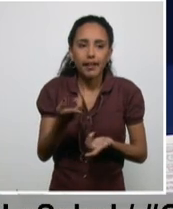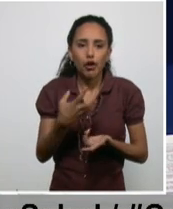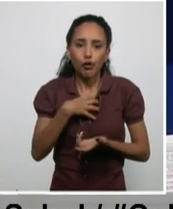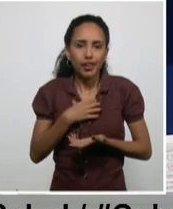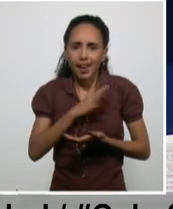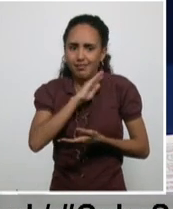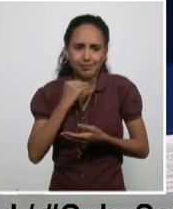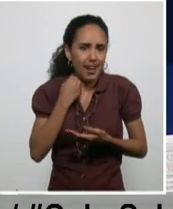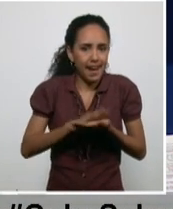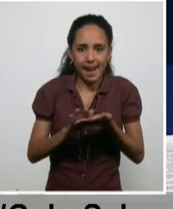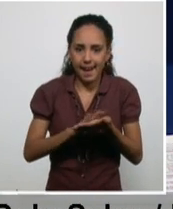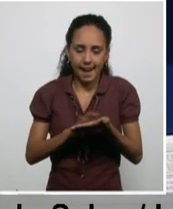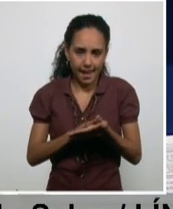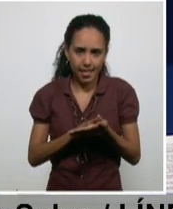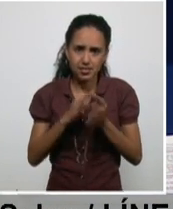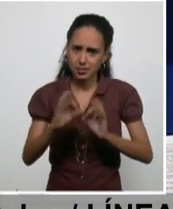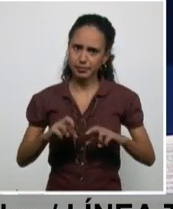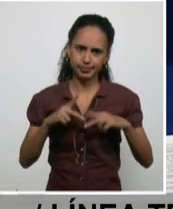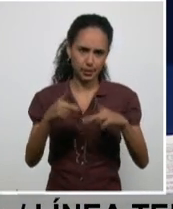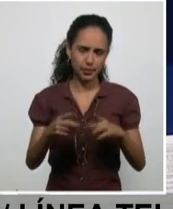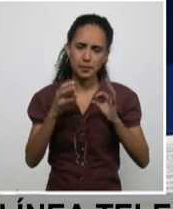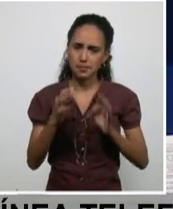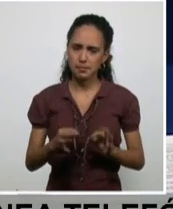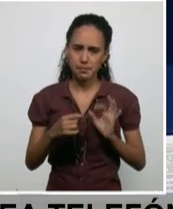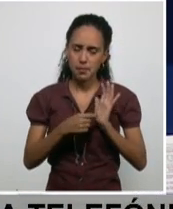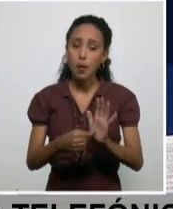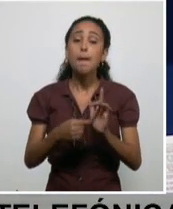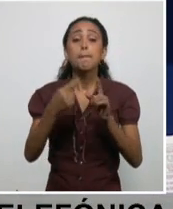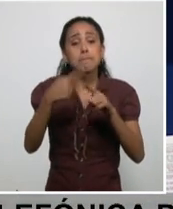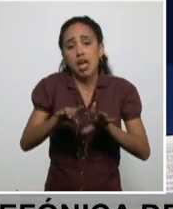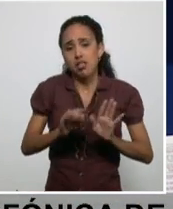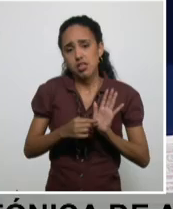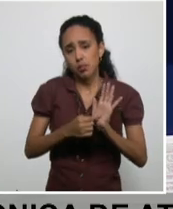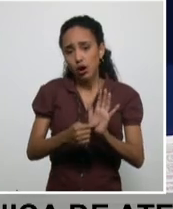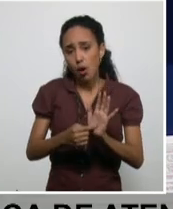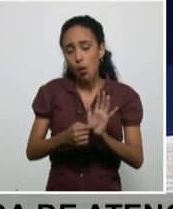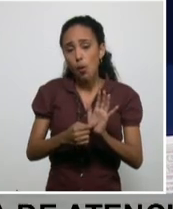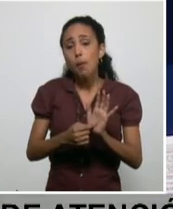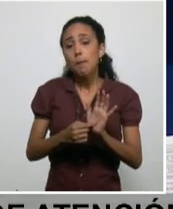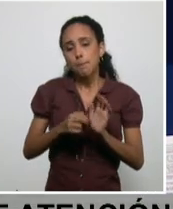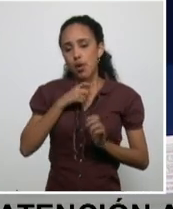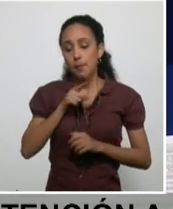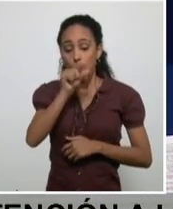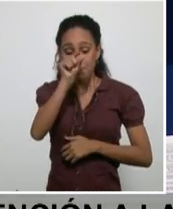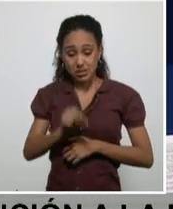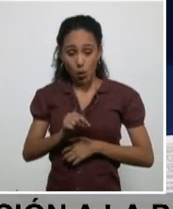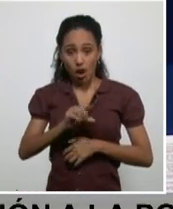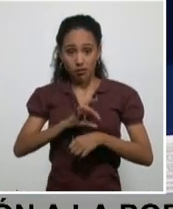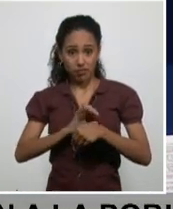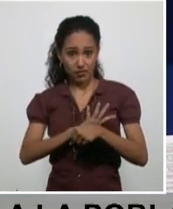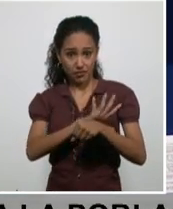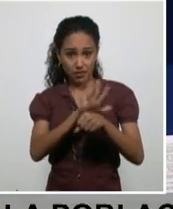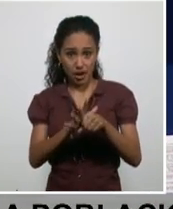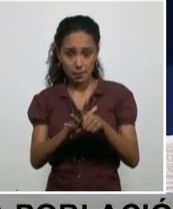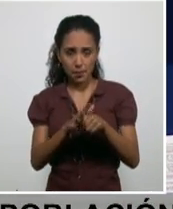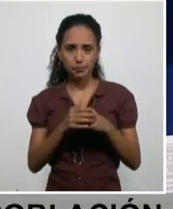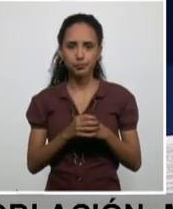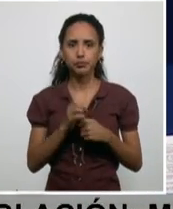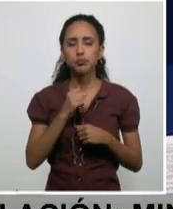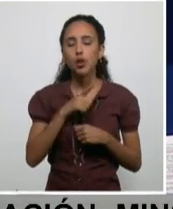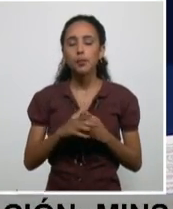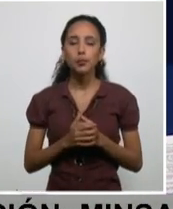Está demostrado, y se ha demostrado con hechos, personas que han estado infectadas, que nunca antes, o sea, personas que han venido a un